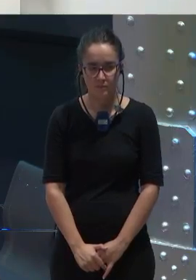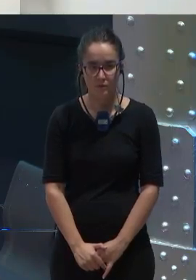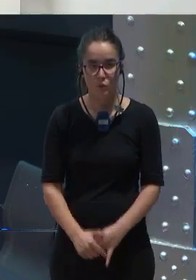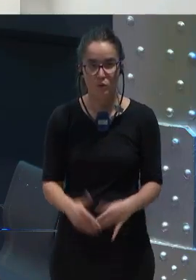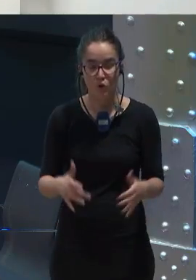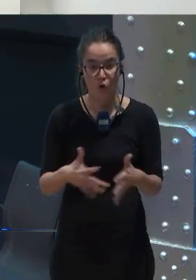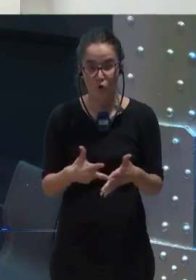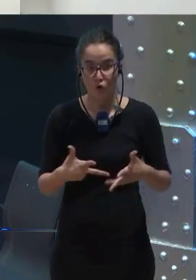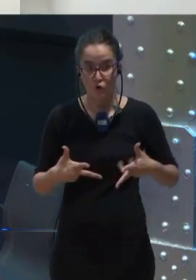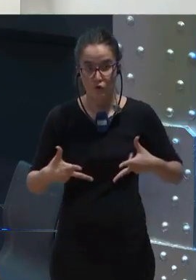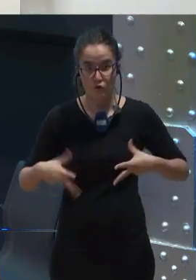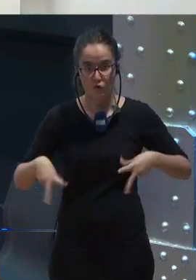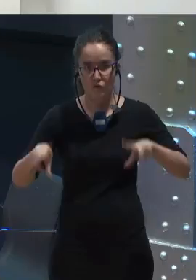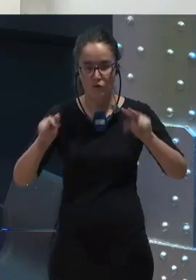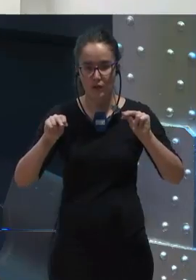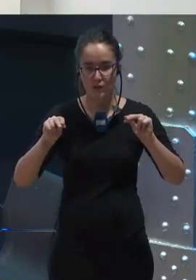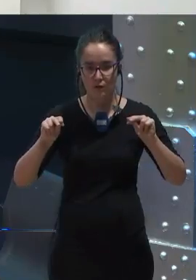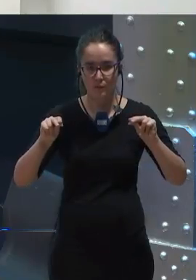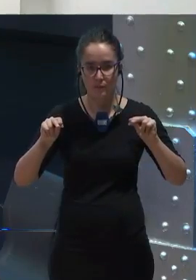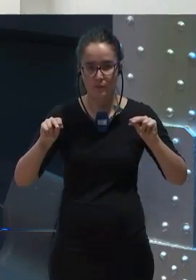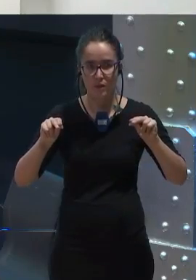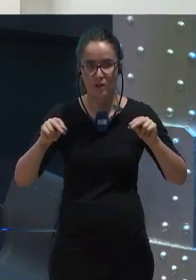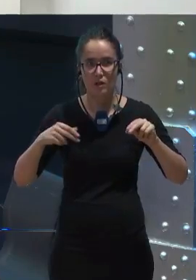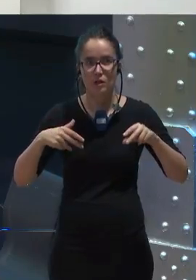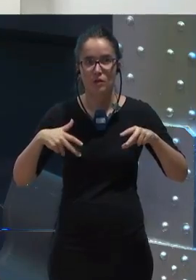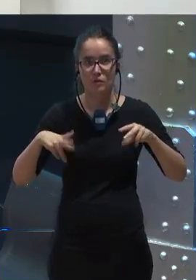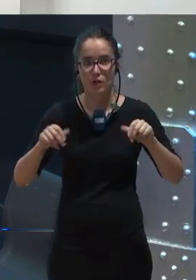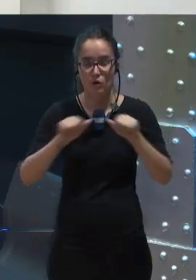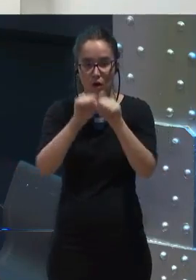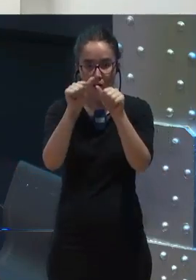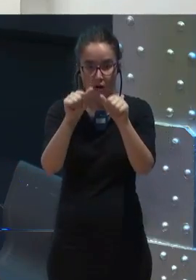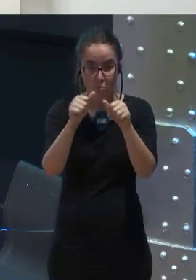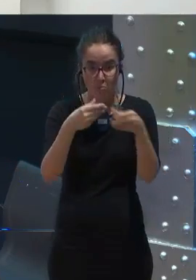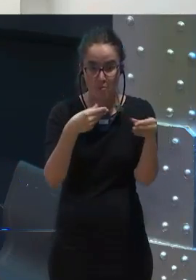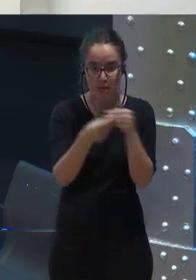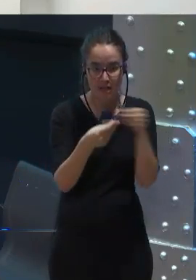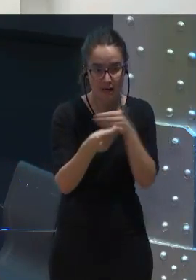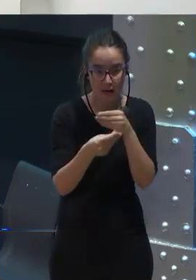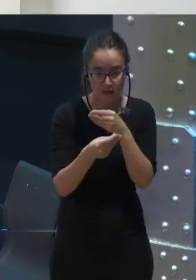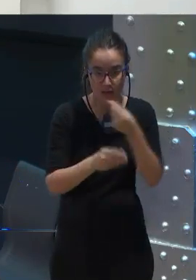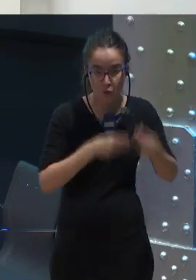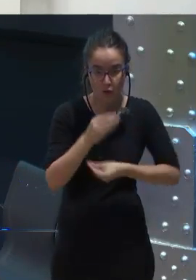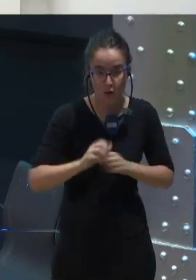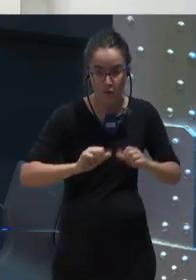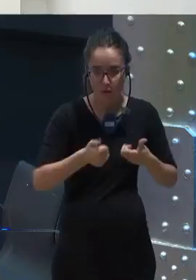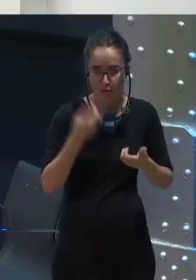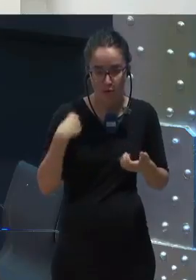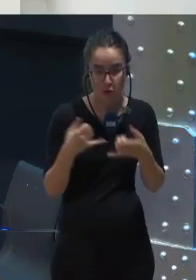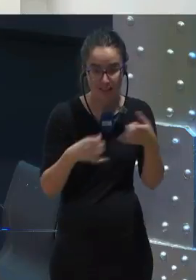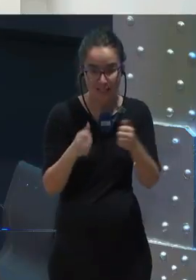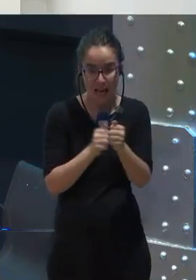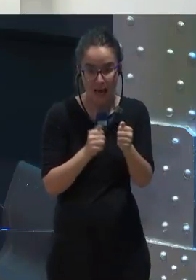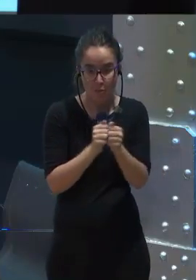Y cuando acabas, pues terminas con la misma materia prima que tenías en un principio. Ese alambre